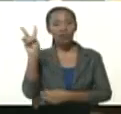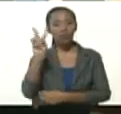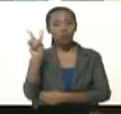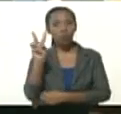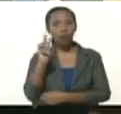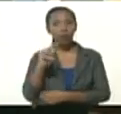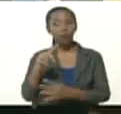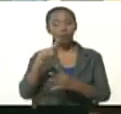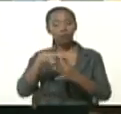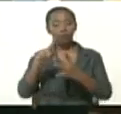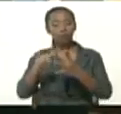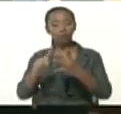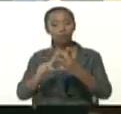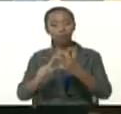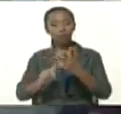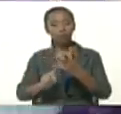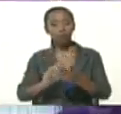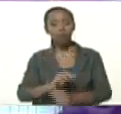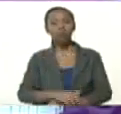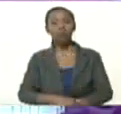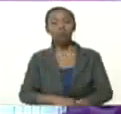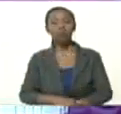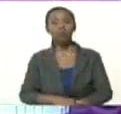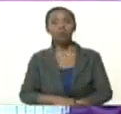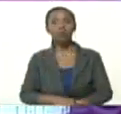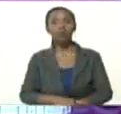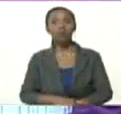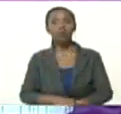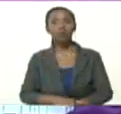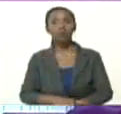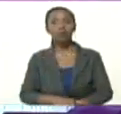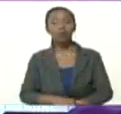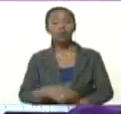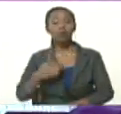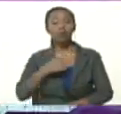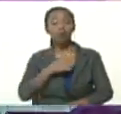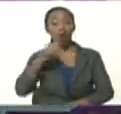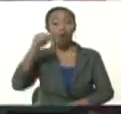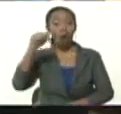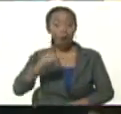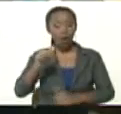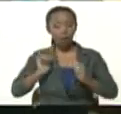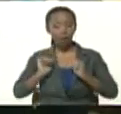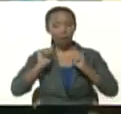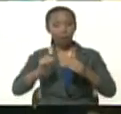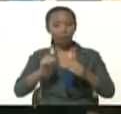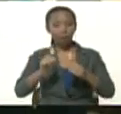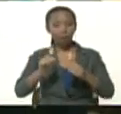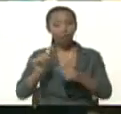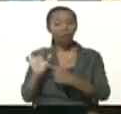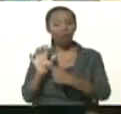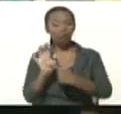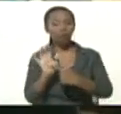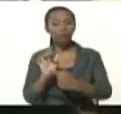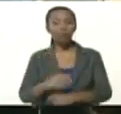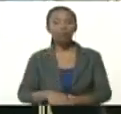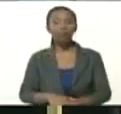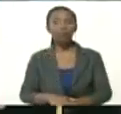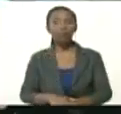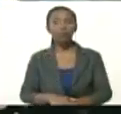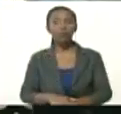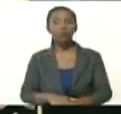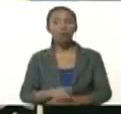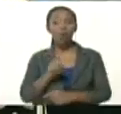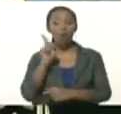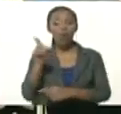compañero Morales. Y estamos precisamente hoy inaugurando esta taquilla. Por aquí tengo una de sus